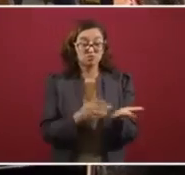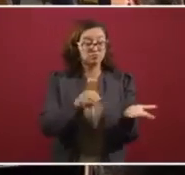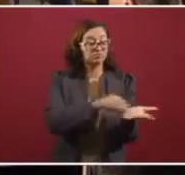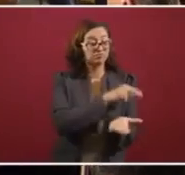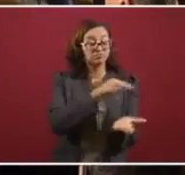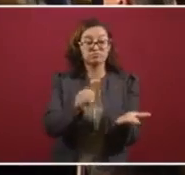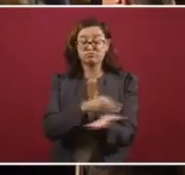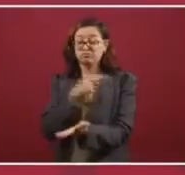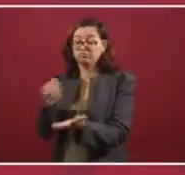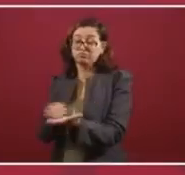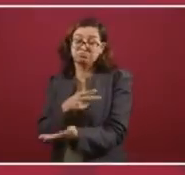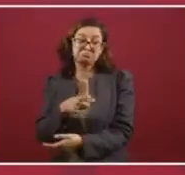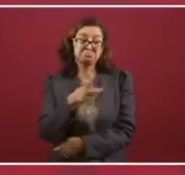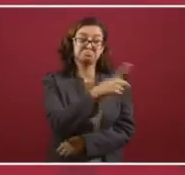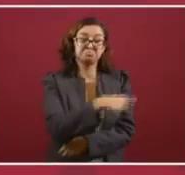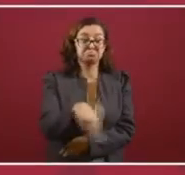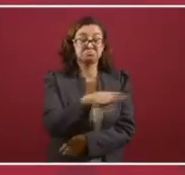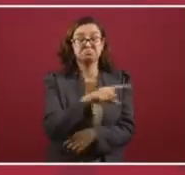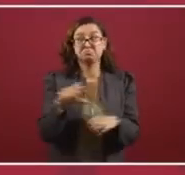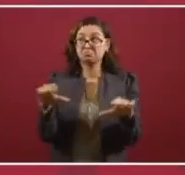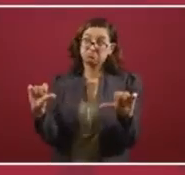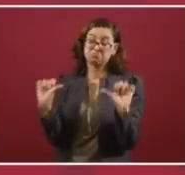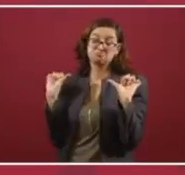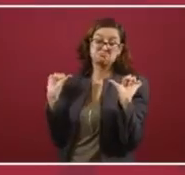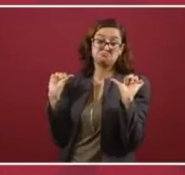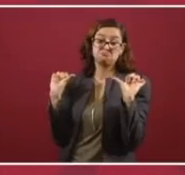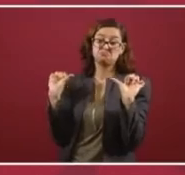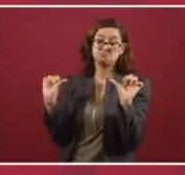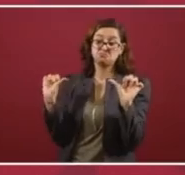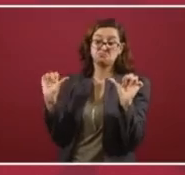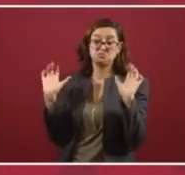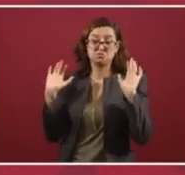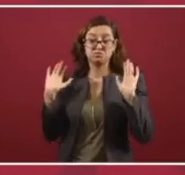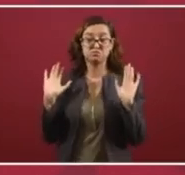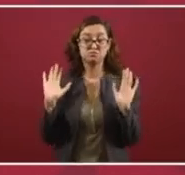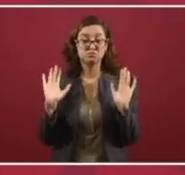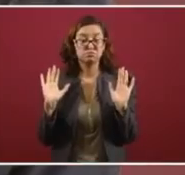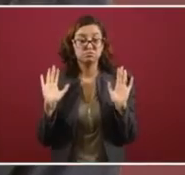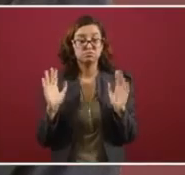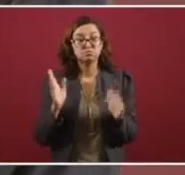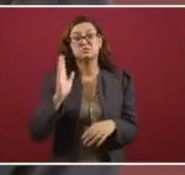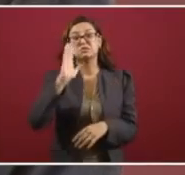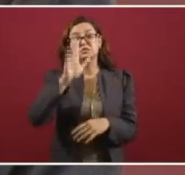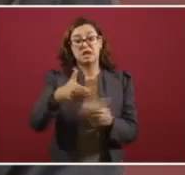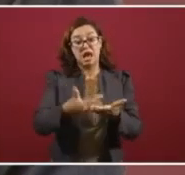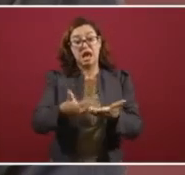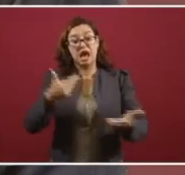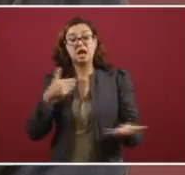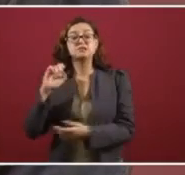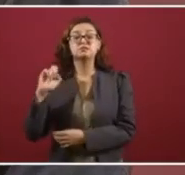ya se habían acordado condiciones